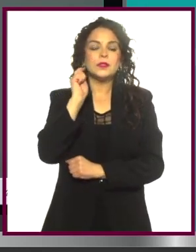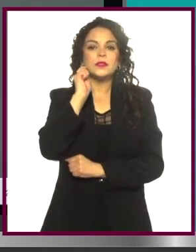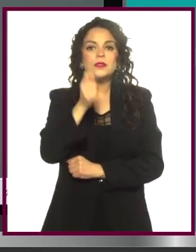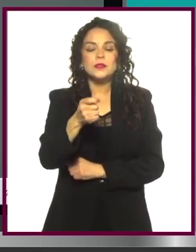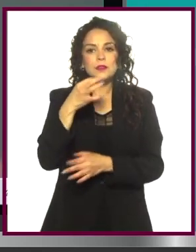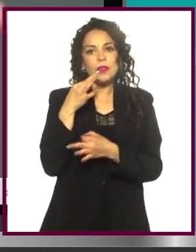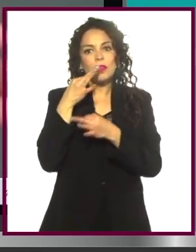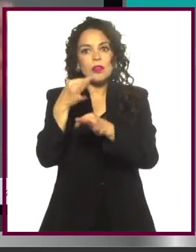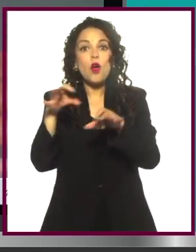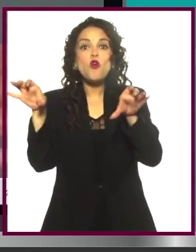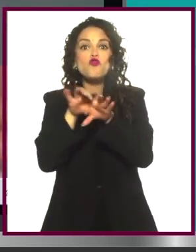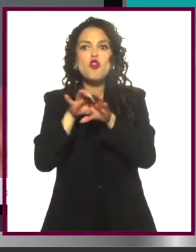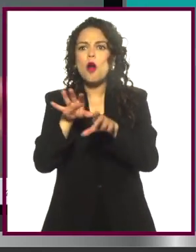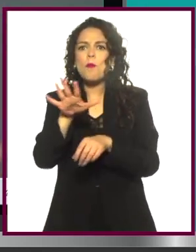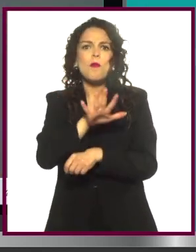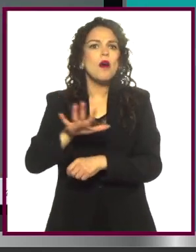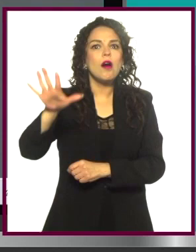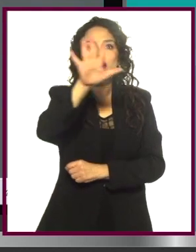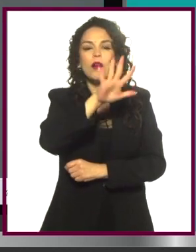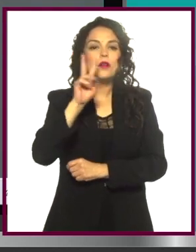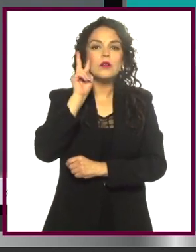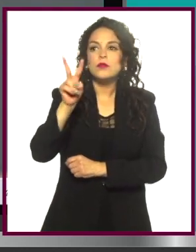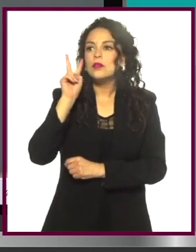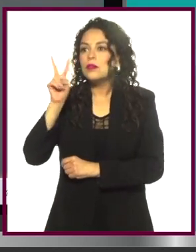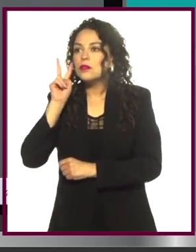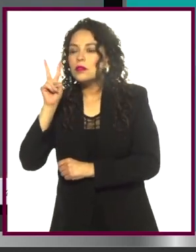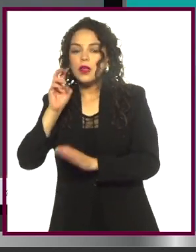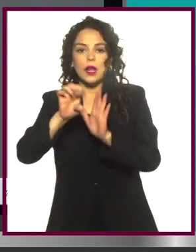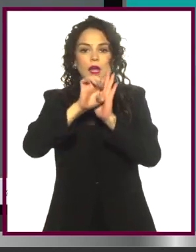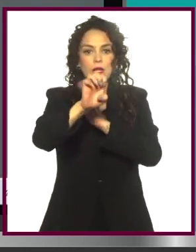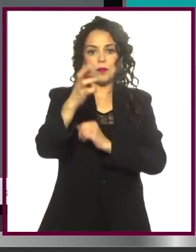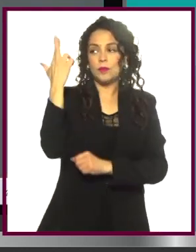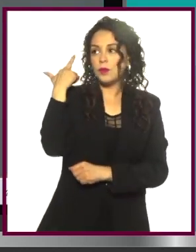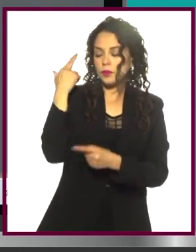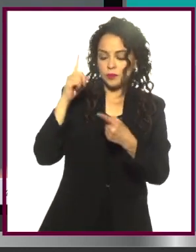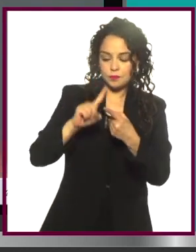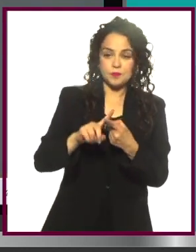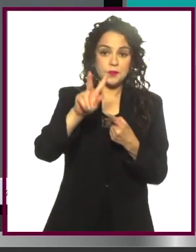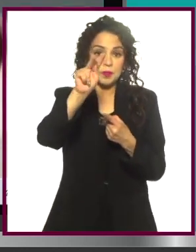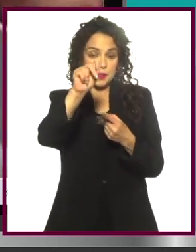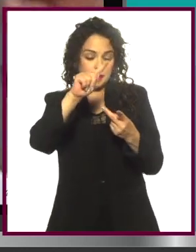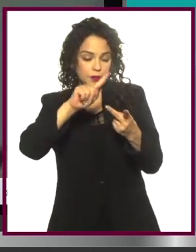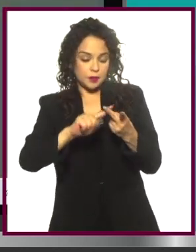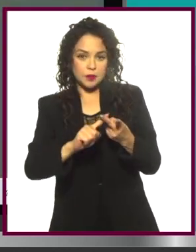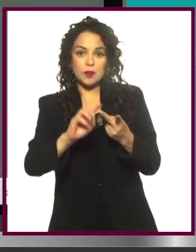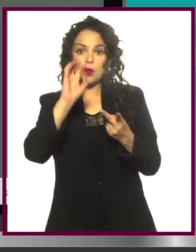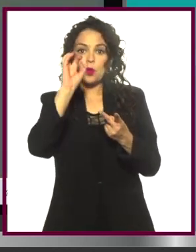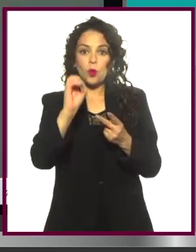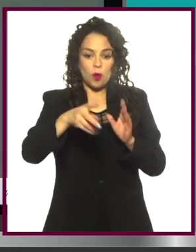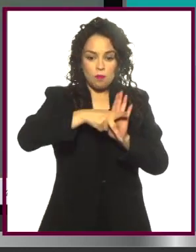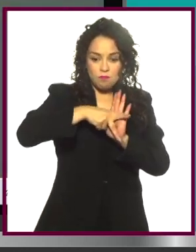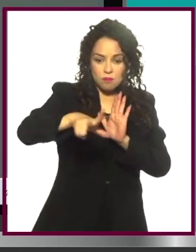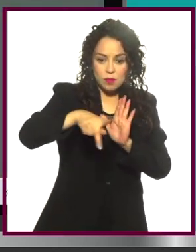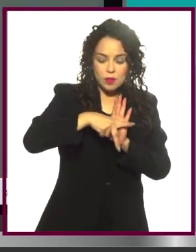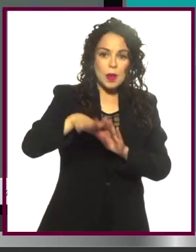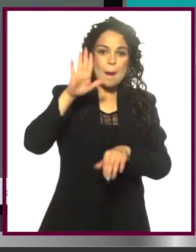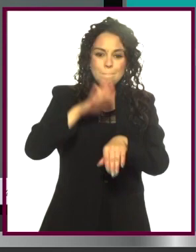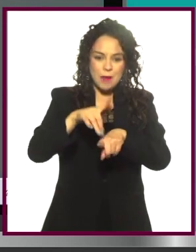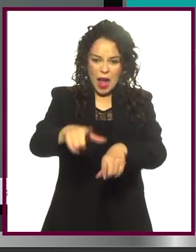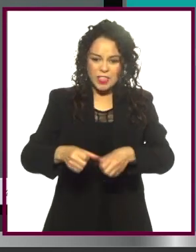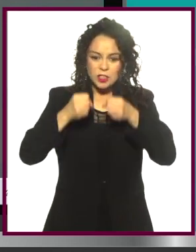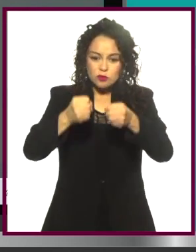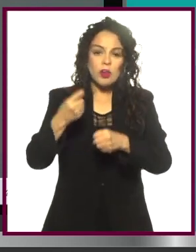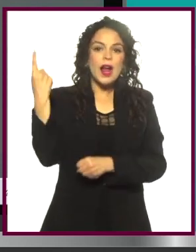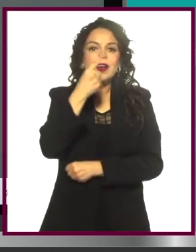lo adquirimos, es decir, que sea un medio como la radio, como la televisión o como la prensa, más